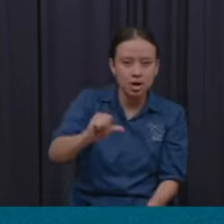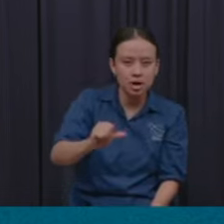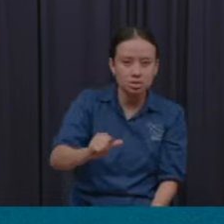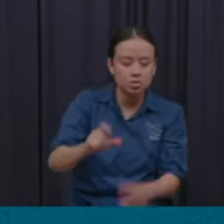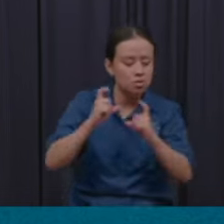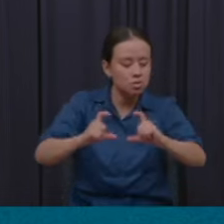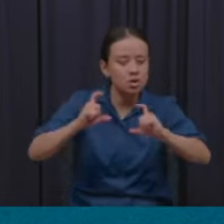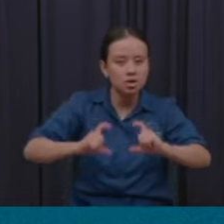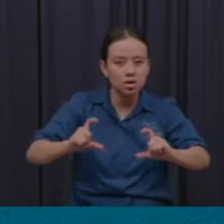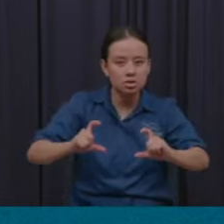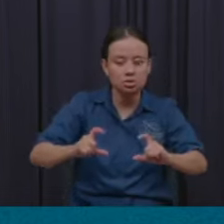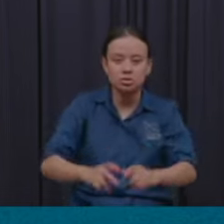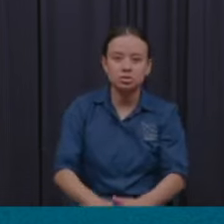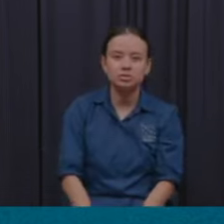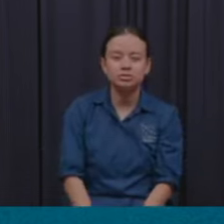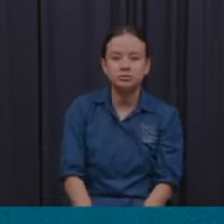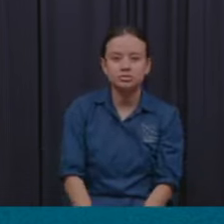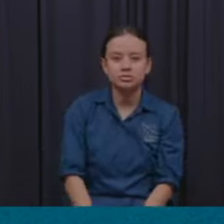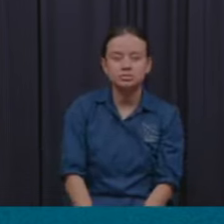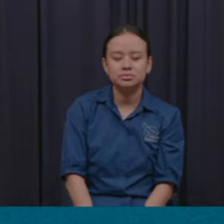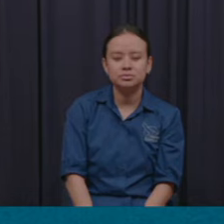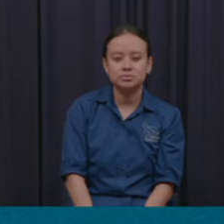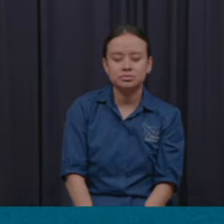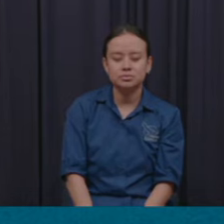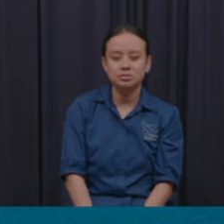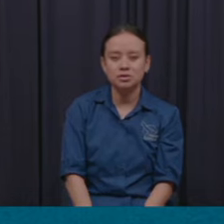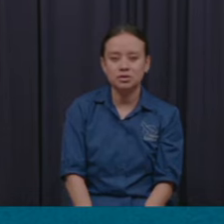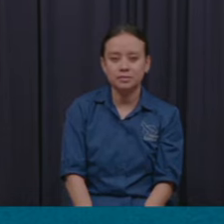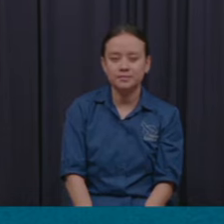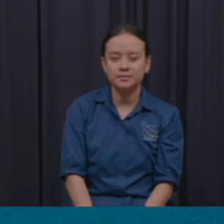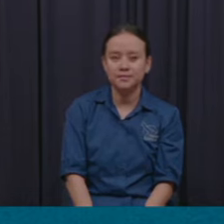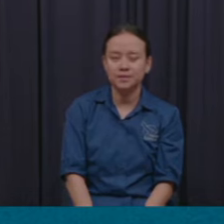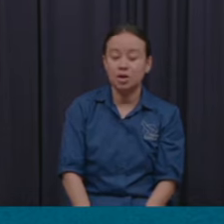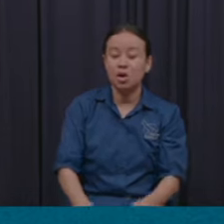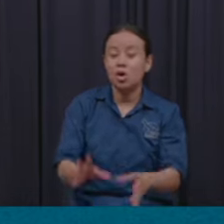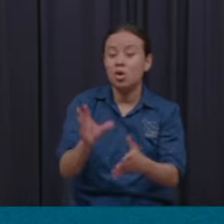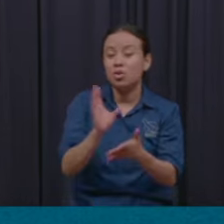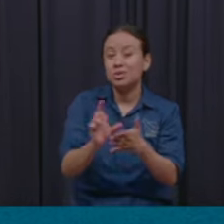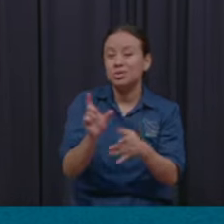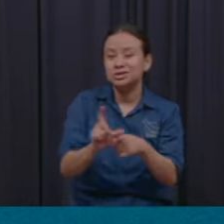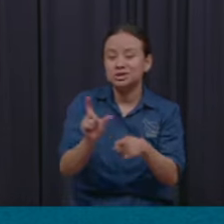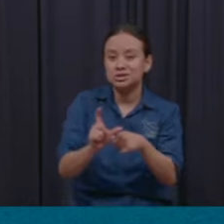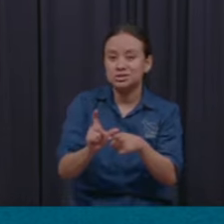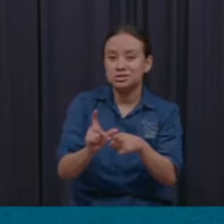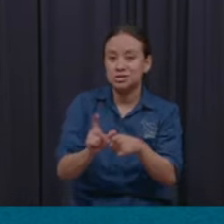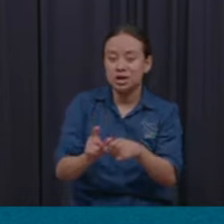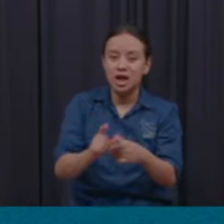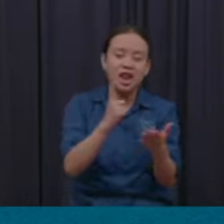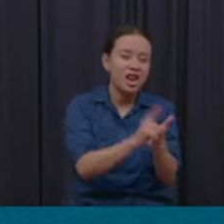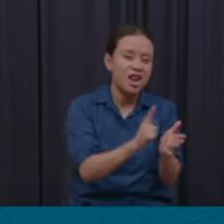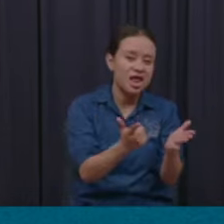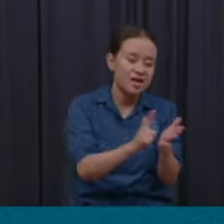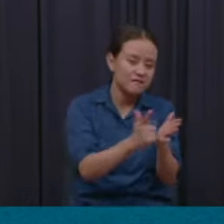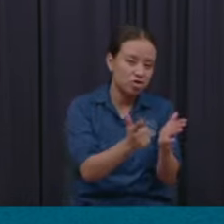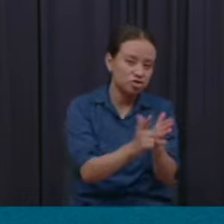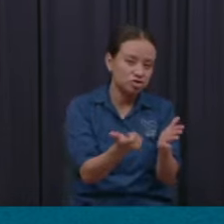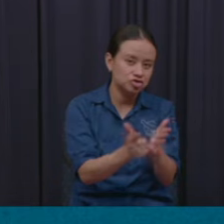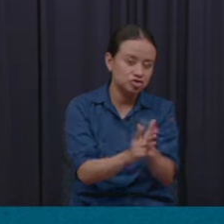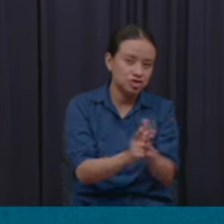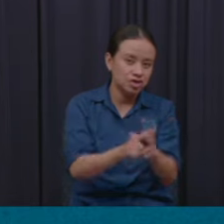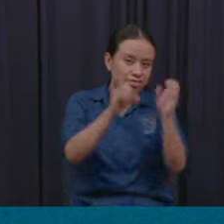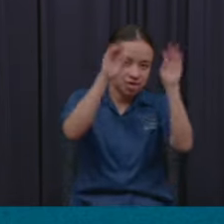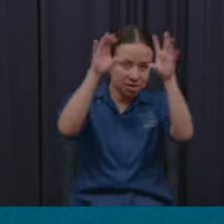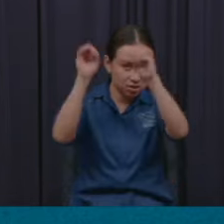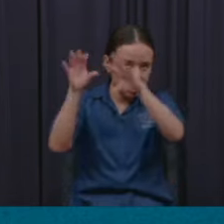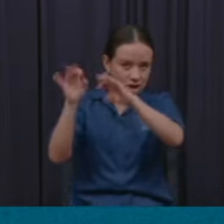Máscaras de tribus, muñecos de vudú, objetos, libros de horóscopos y antrología, libros